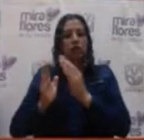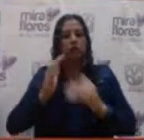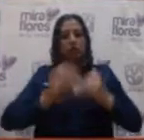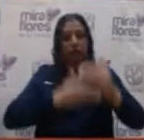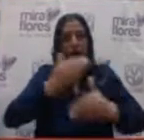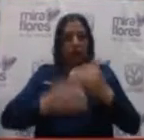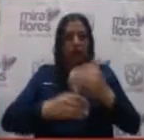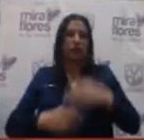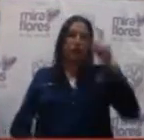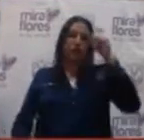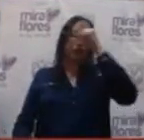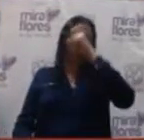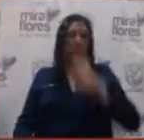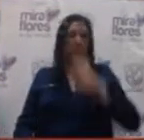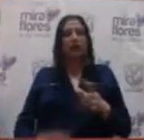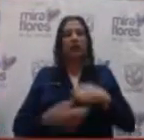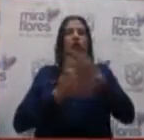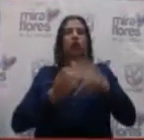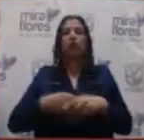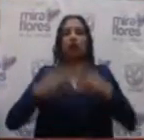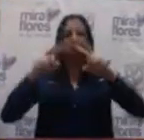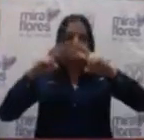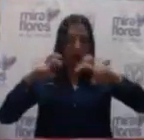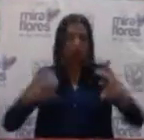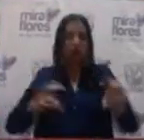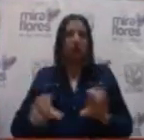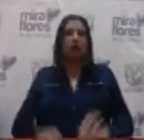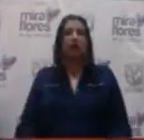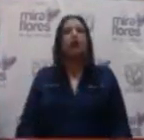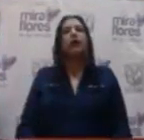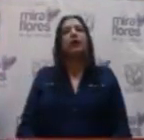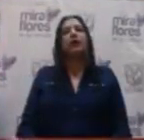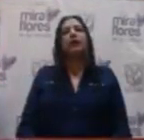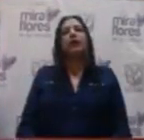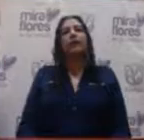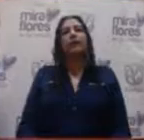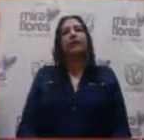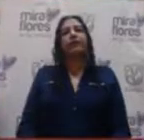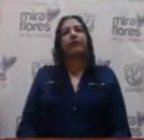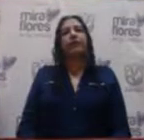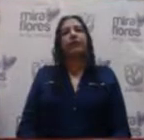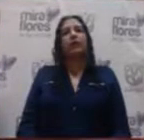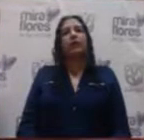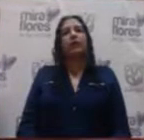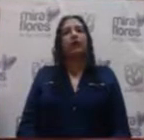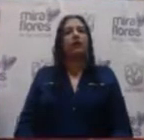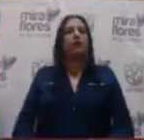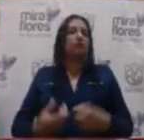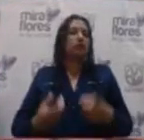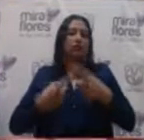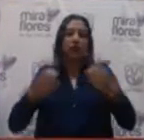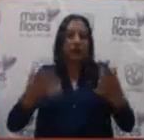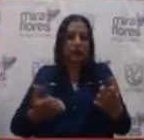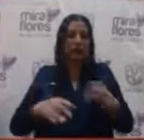hay toda una investigación que se está realizando. De hecho, hay varios frentes que se